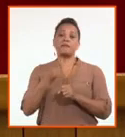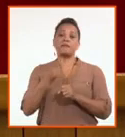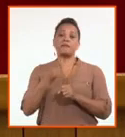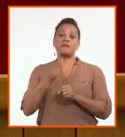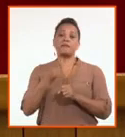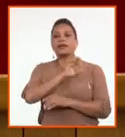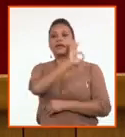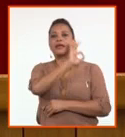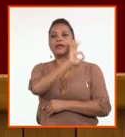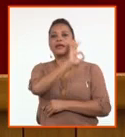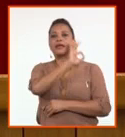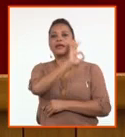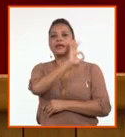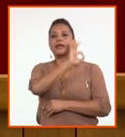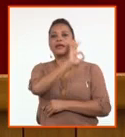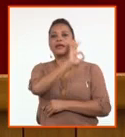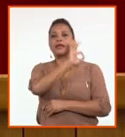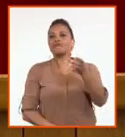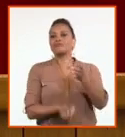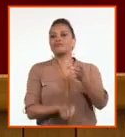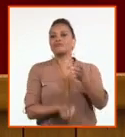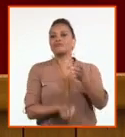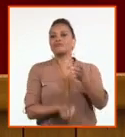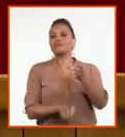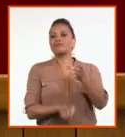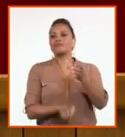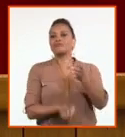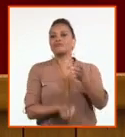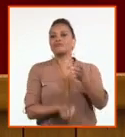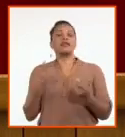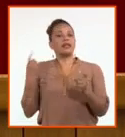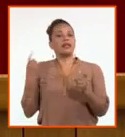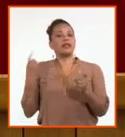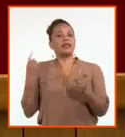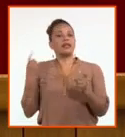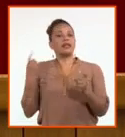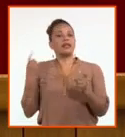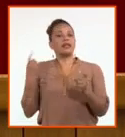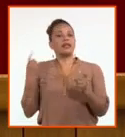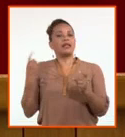inseparable de una organización nacida y crecida al calor de las luchas del pueblo cubano